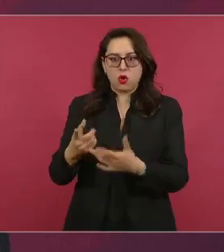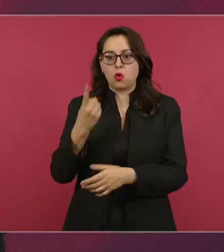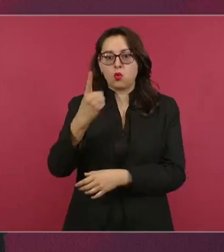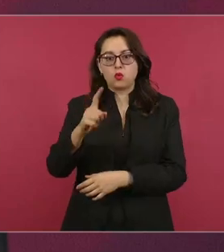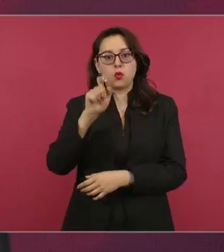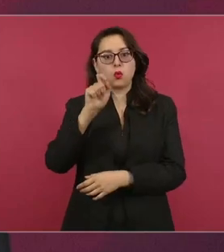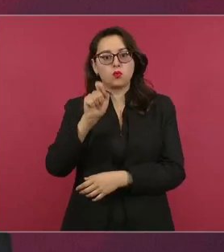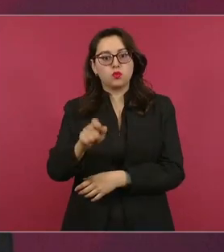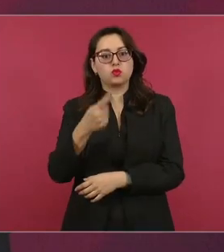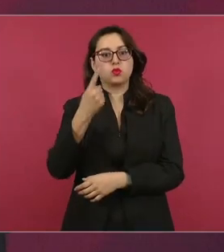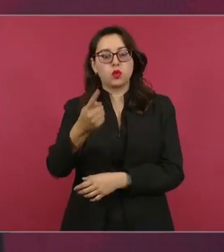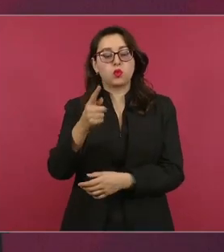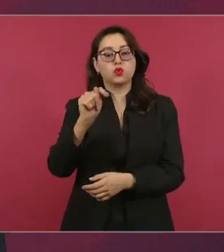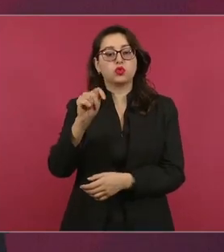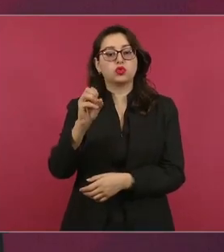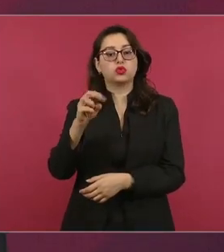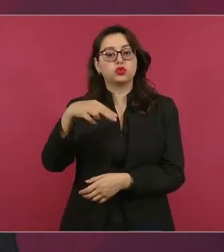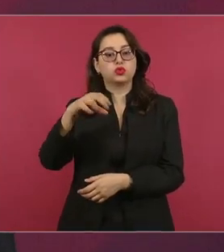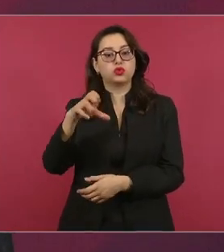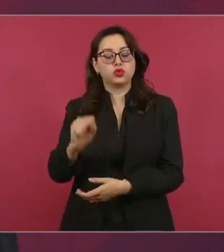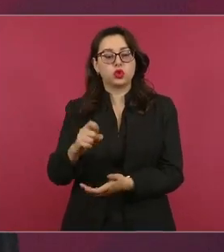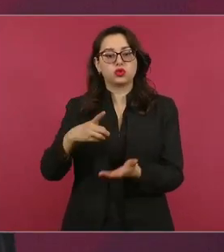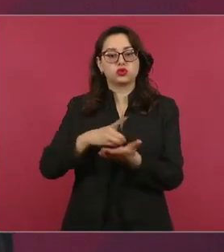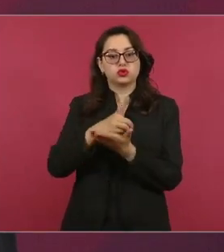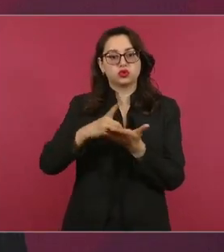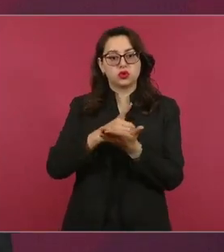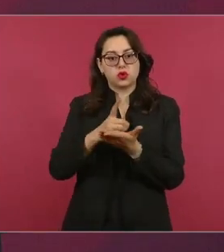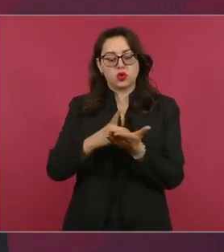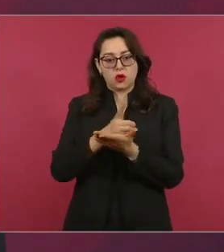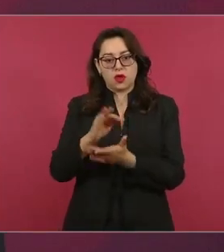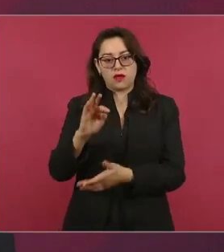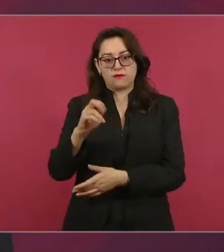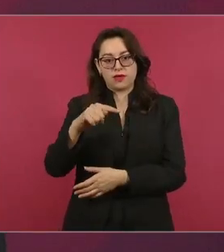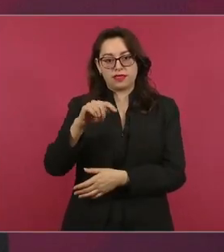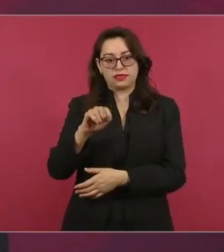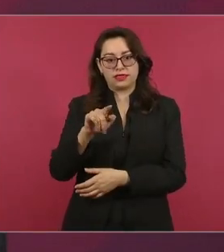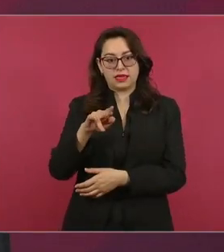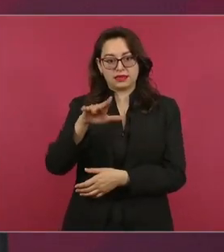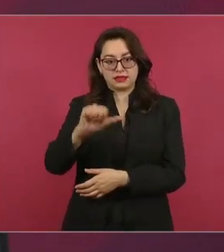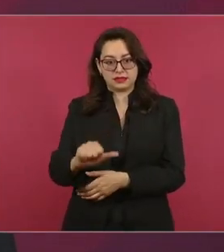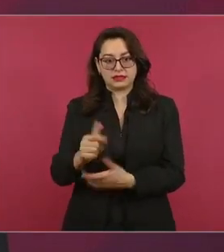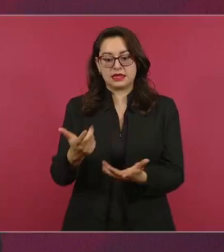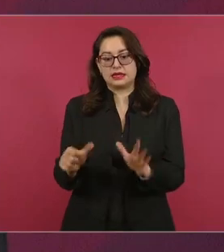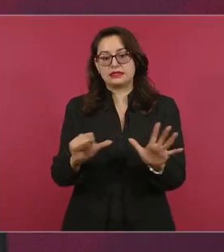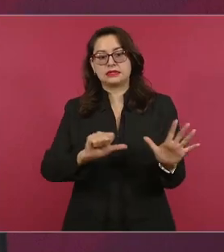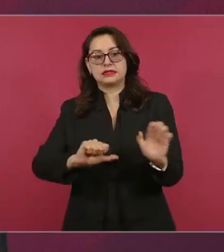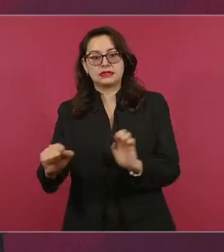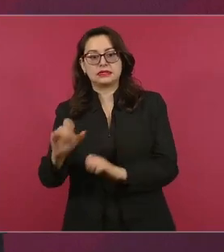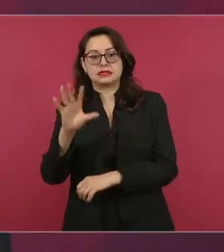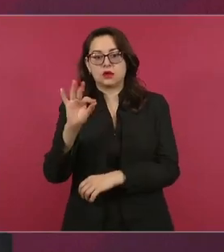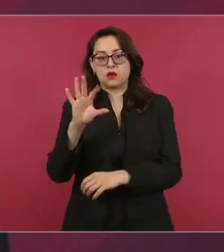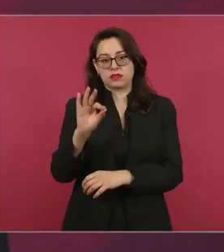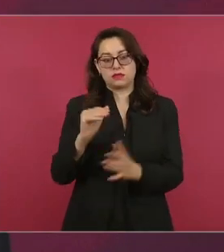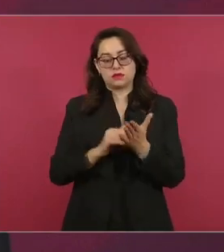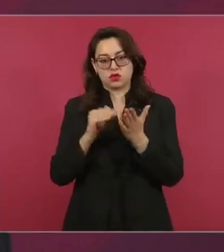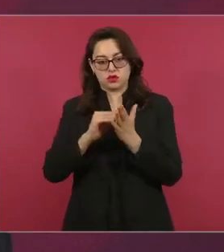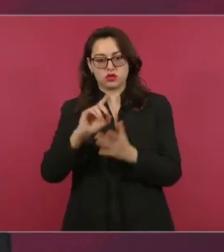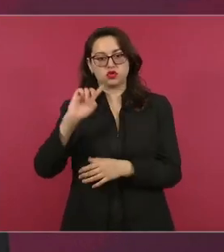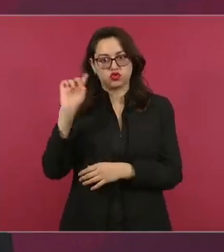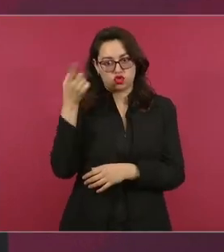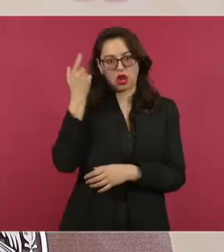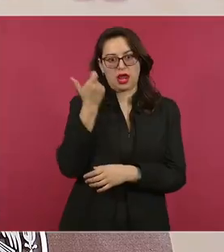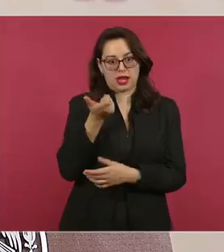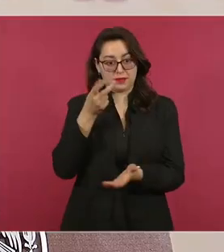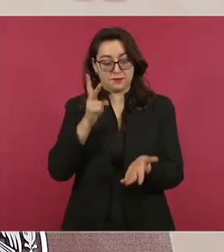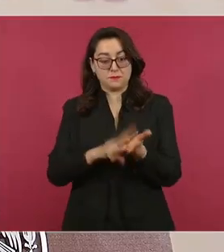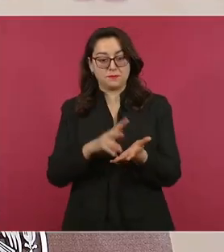1.1 toneladas de metanfetamina con un valor de mercado estimado de alrededor de 640 millones de dólares en